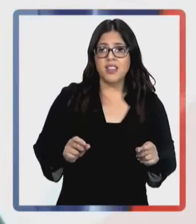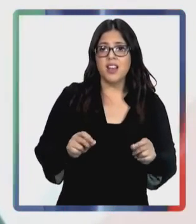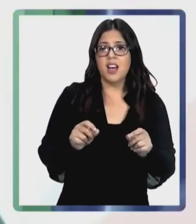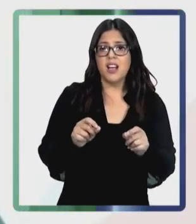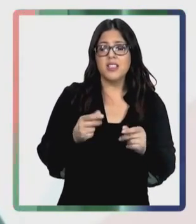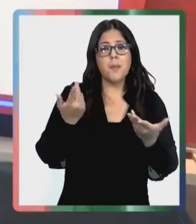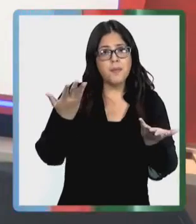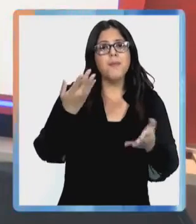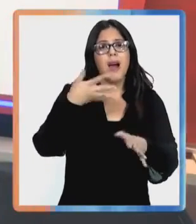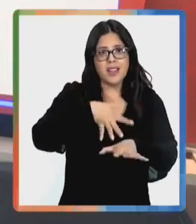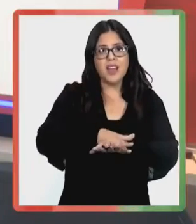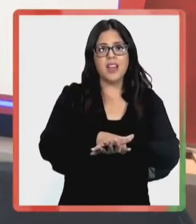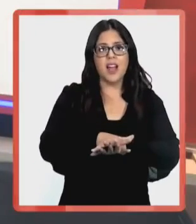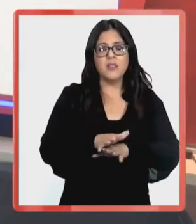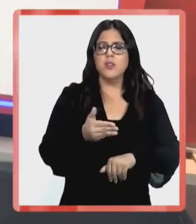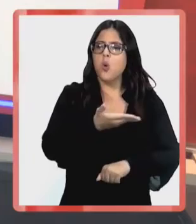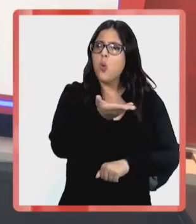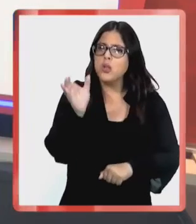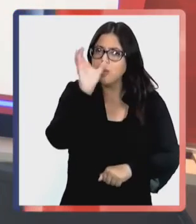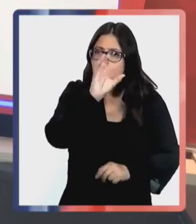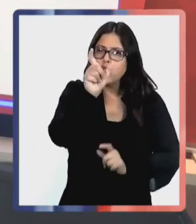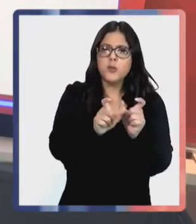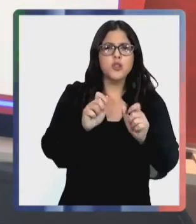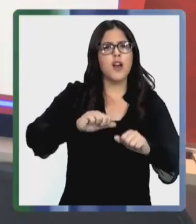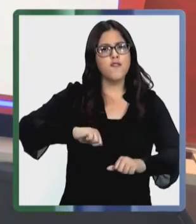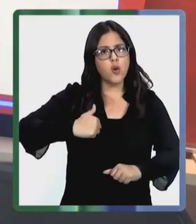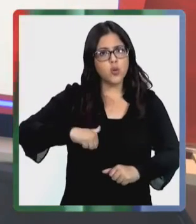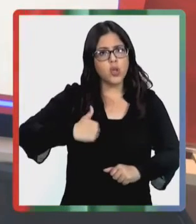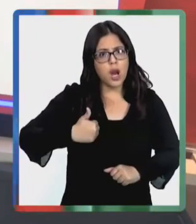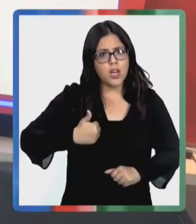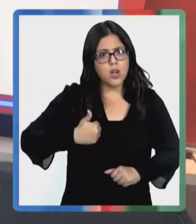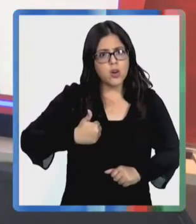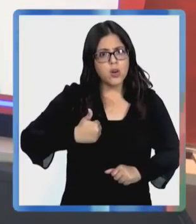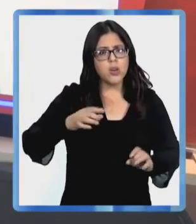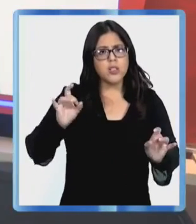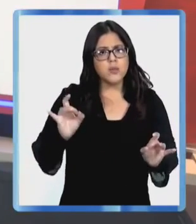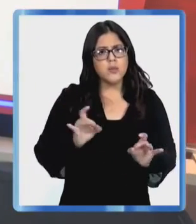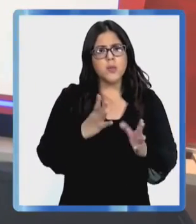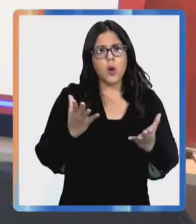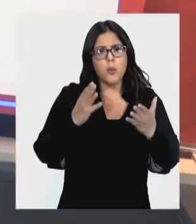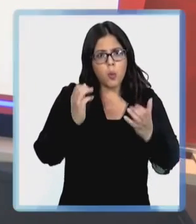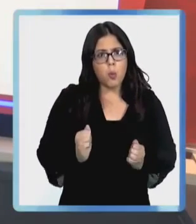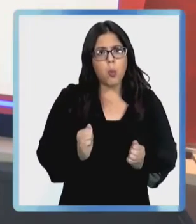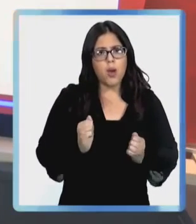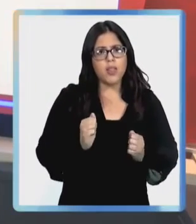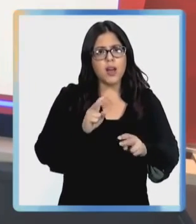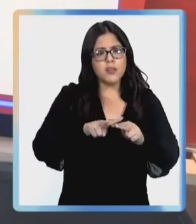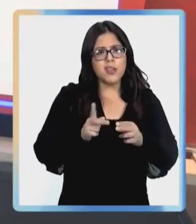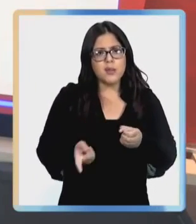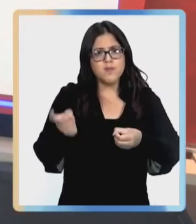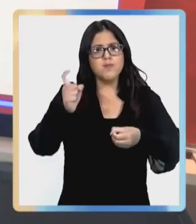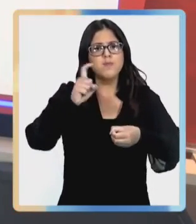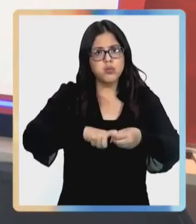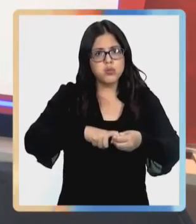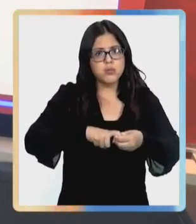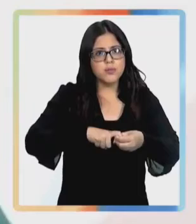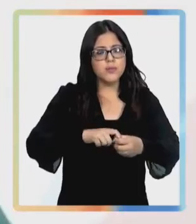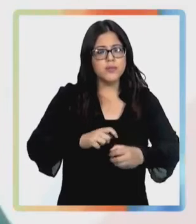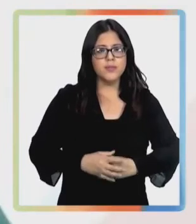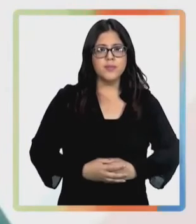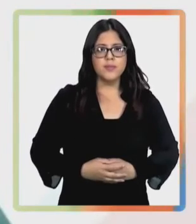integral. ¿Y ustedes están buscando voluntarios actualmente? Y si fuese así, ¿cómo puede hacer la gente para poder ser voluntario de